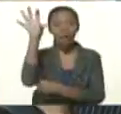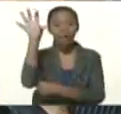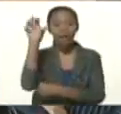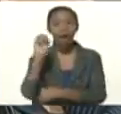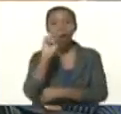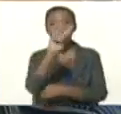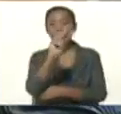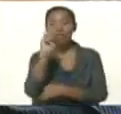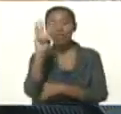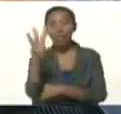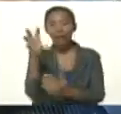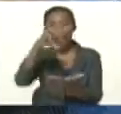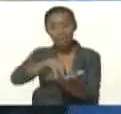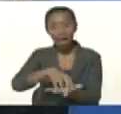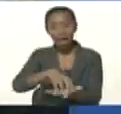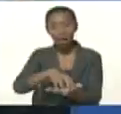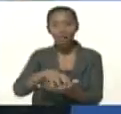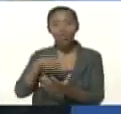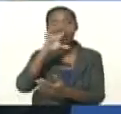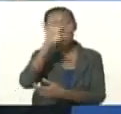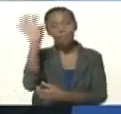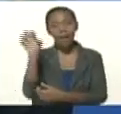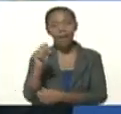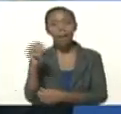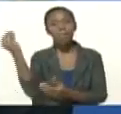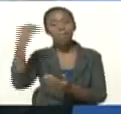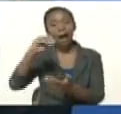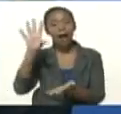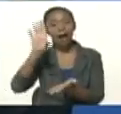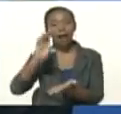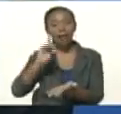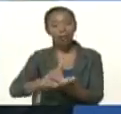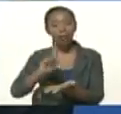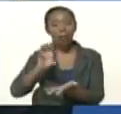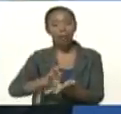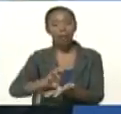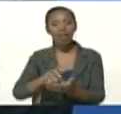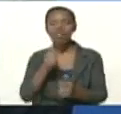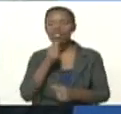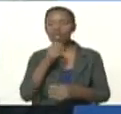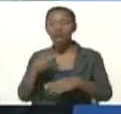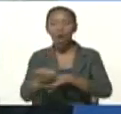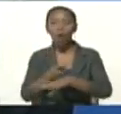23 estados más el Distrito Capital. ¿Quién de los gobernadores va a hablar?